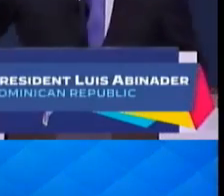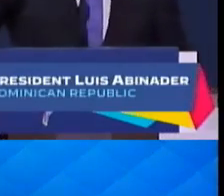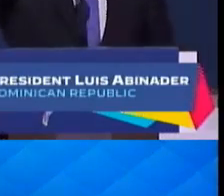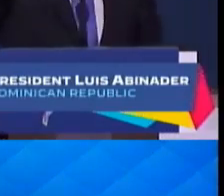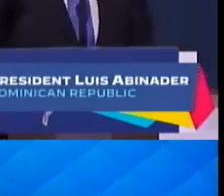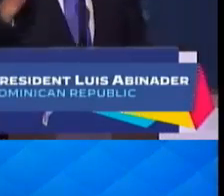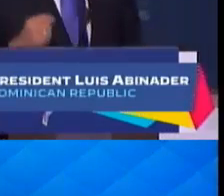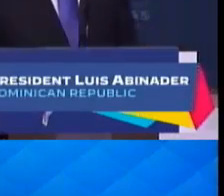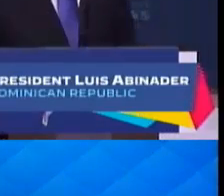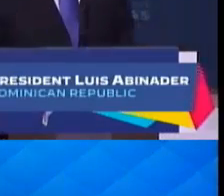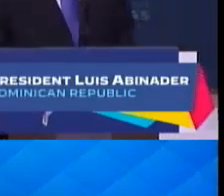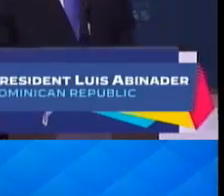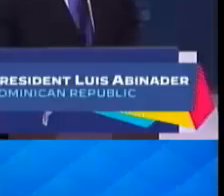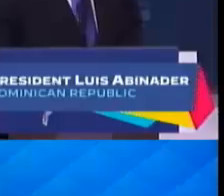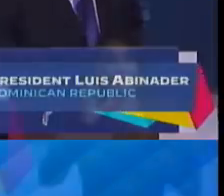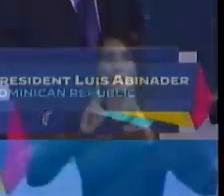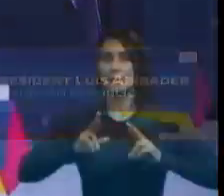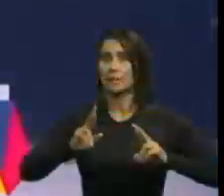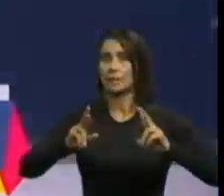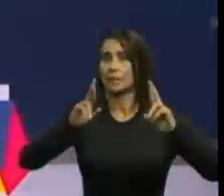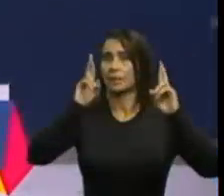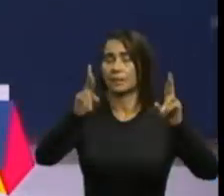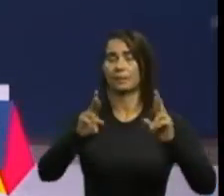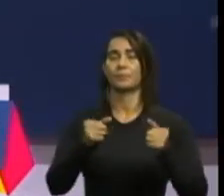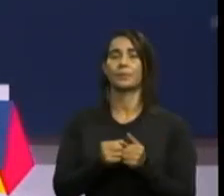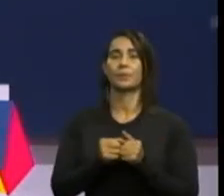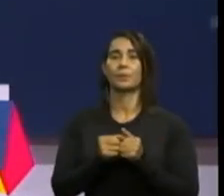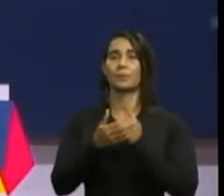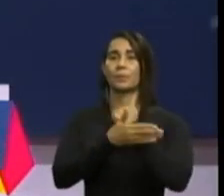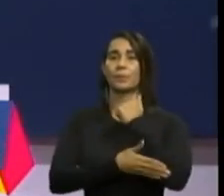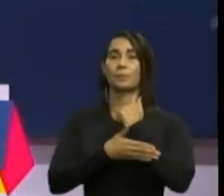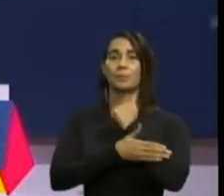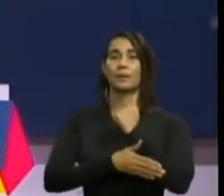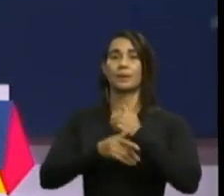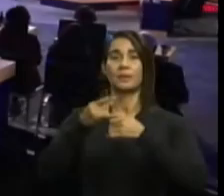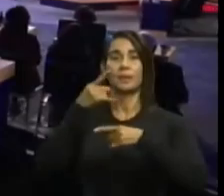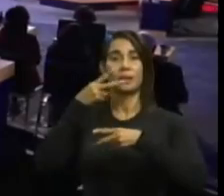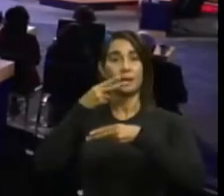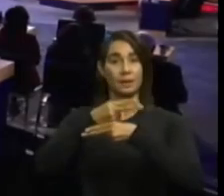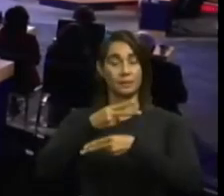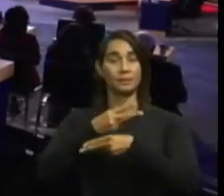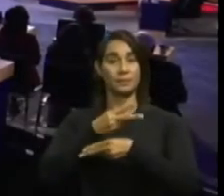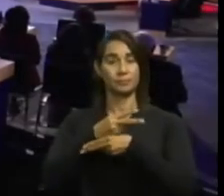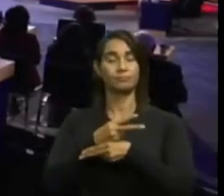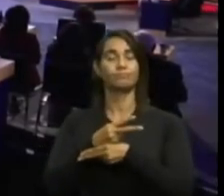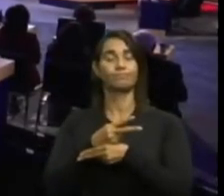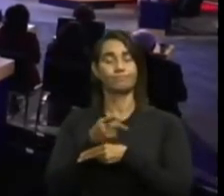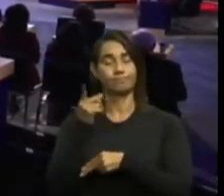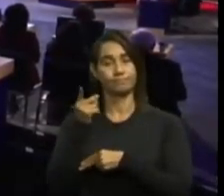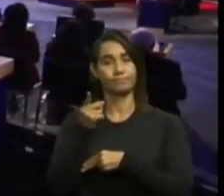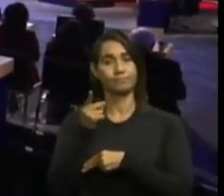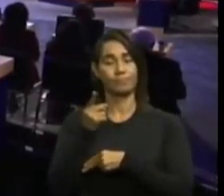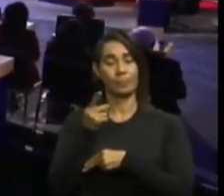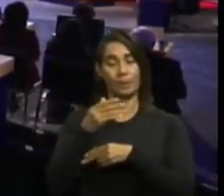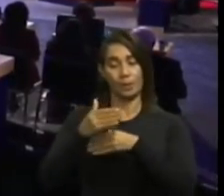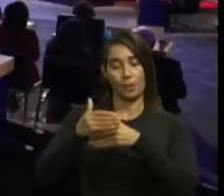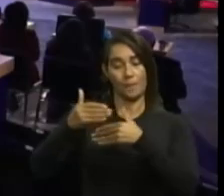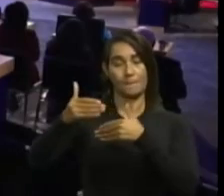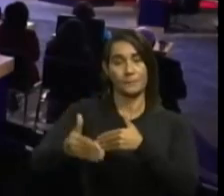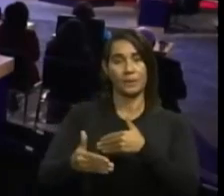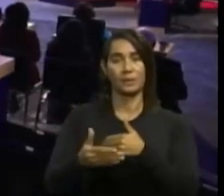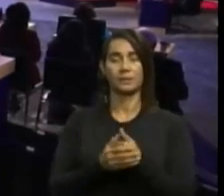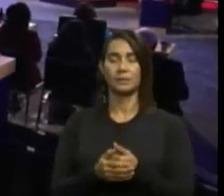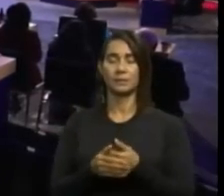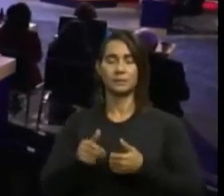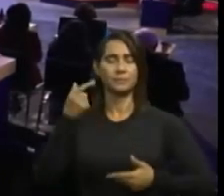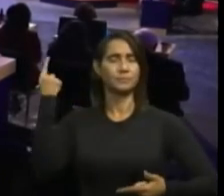Dale para escuchar a ver si habla de Haití. Esa, Haití. Exacto. Haití, que históricamente ha